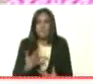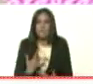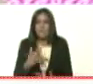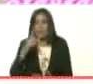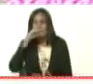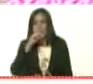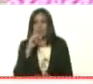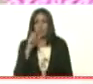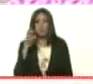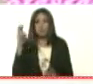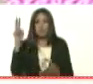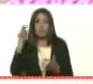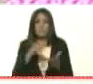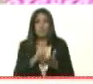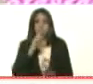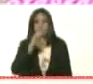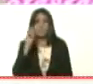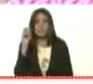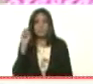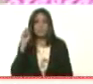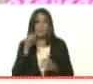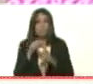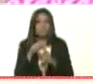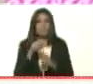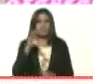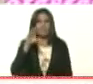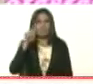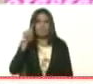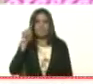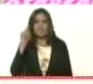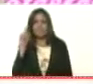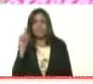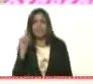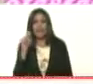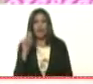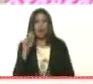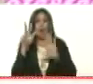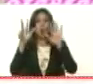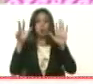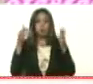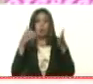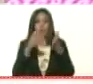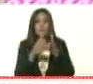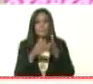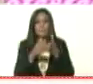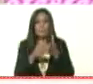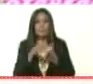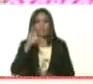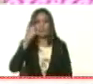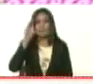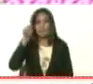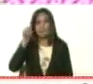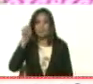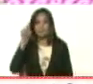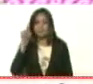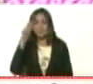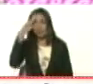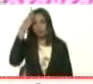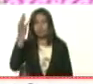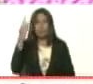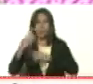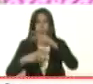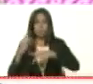año 2020, llevar los CPT a 8.000 CPT, Consejos Productivos